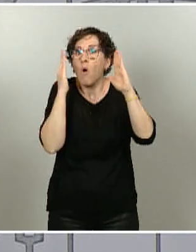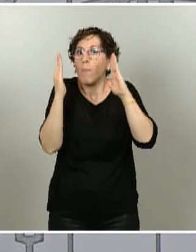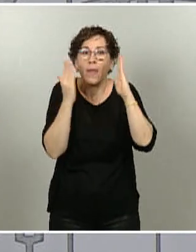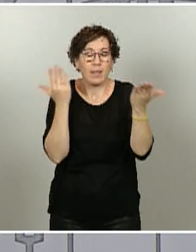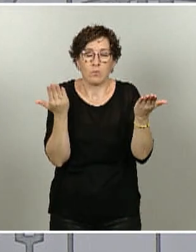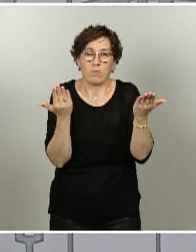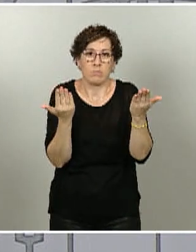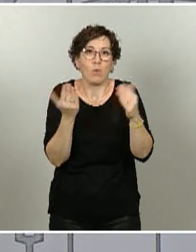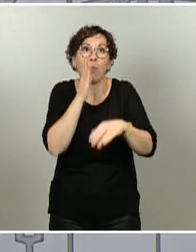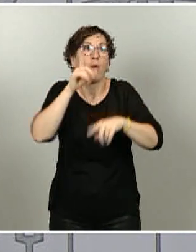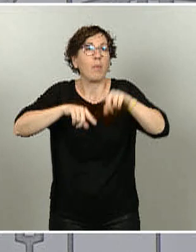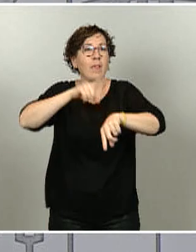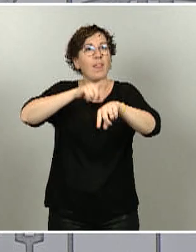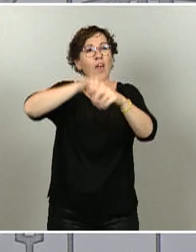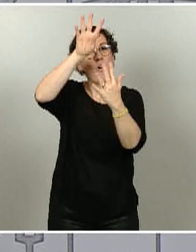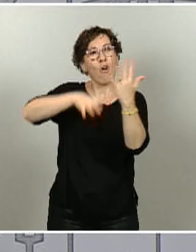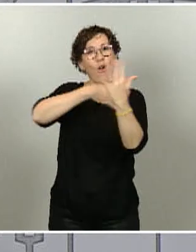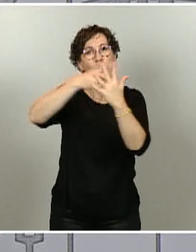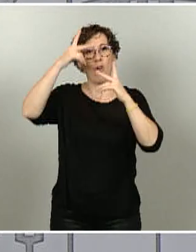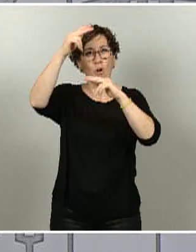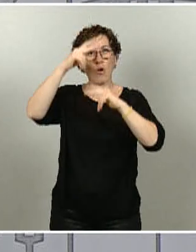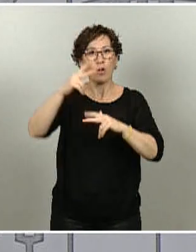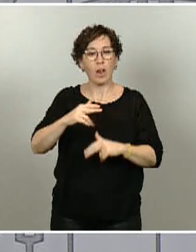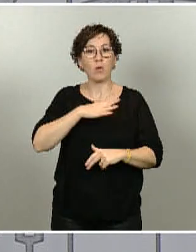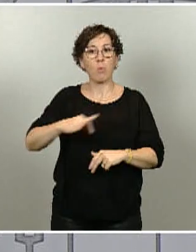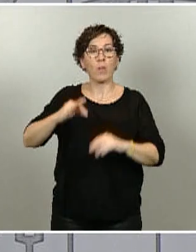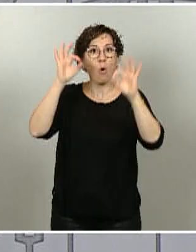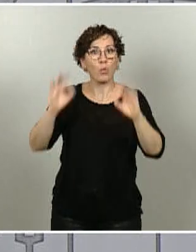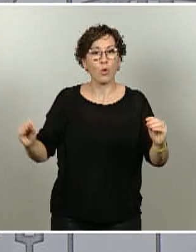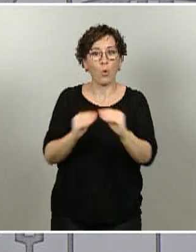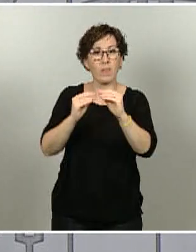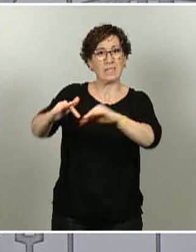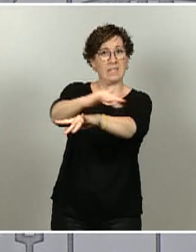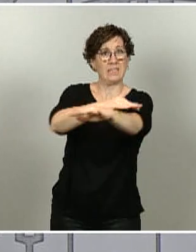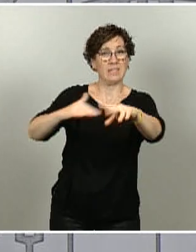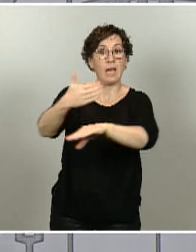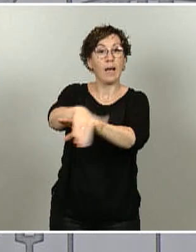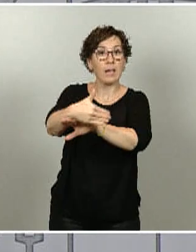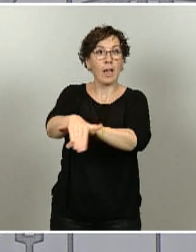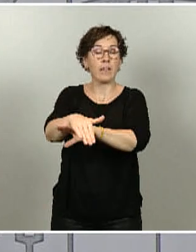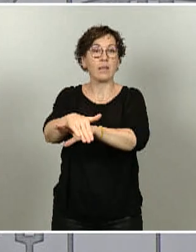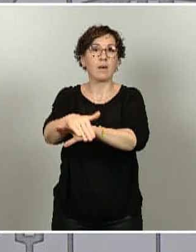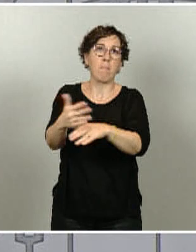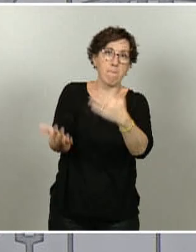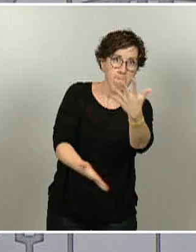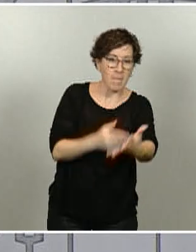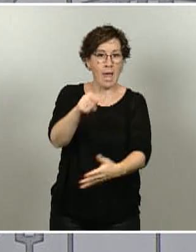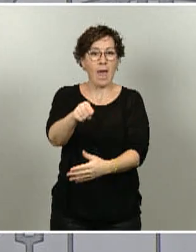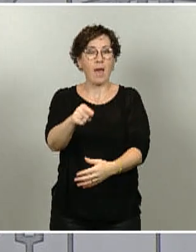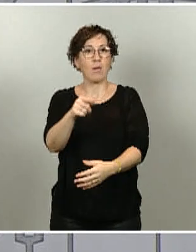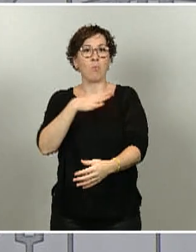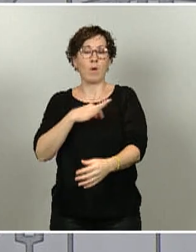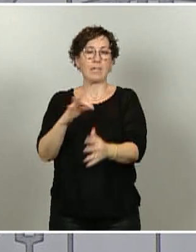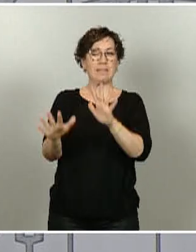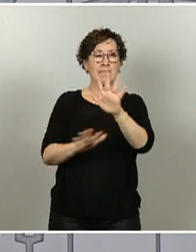horarias, puede haber mucha más gente en las calles, es cuando puede suscitar más dificultades para interpretar la norma. Pero yo creo